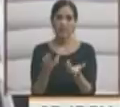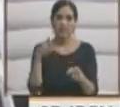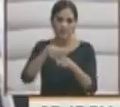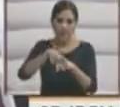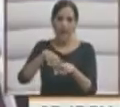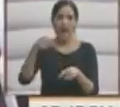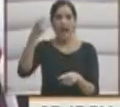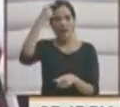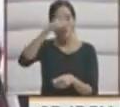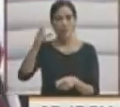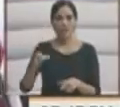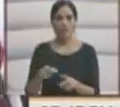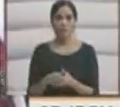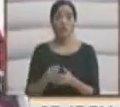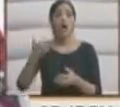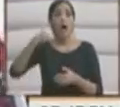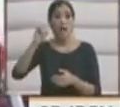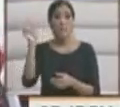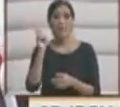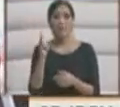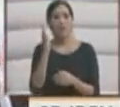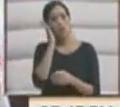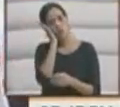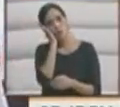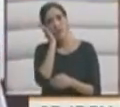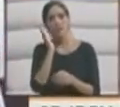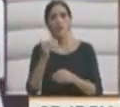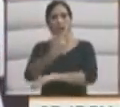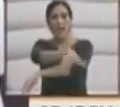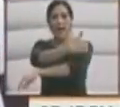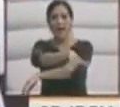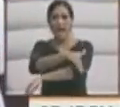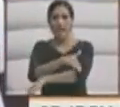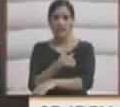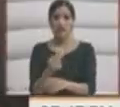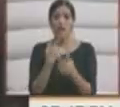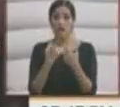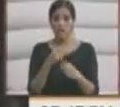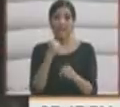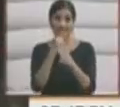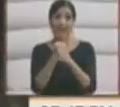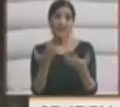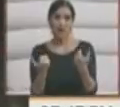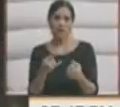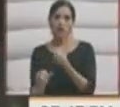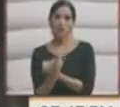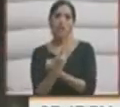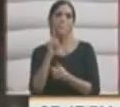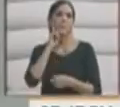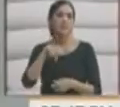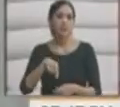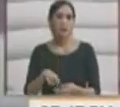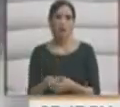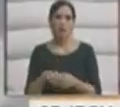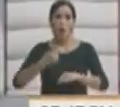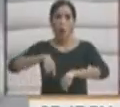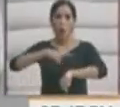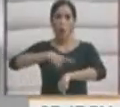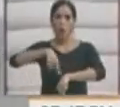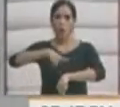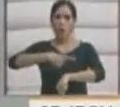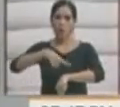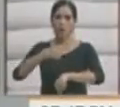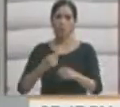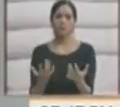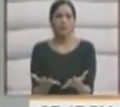Hay venezolanos que están durmiendo en las calles, le hacen una oferta de trabajo y son mentiras. Las horas corrían tan rápido como las ganas de